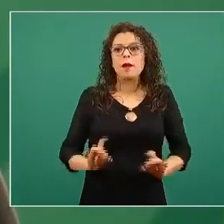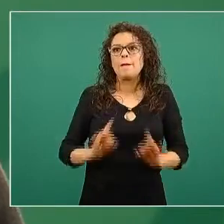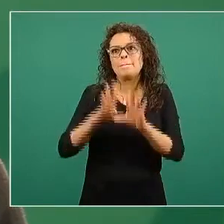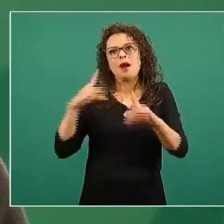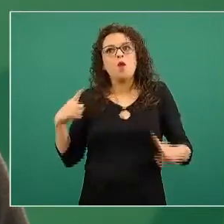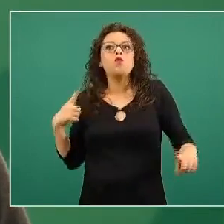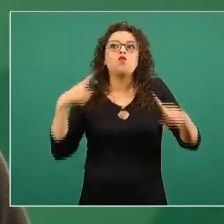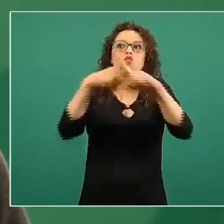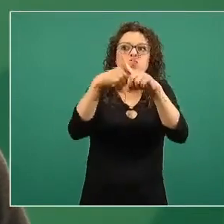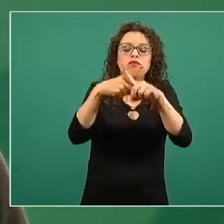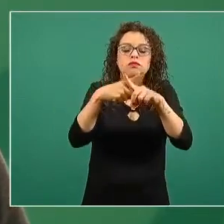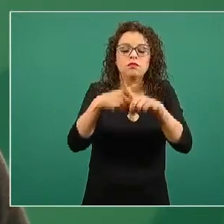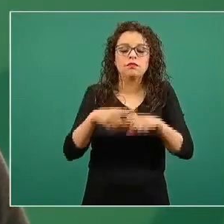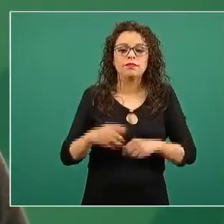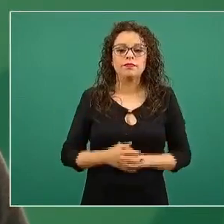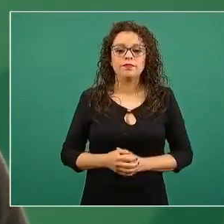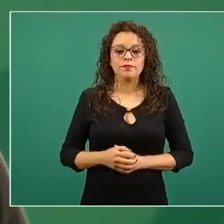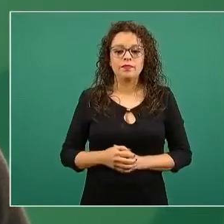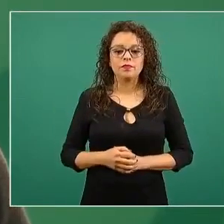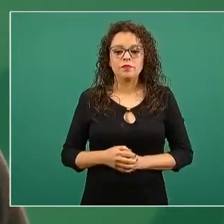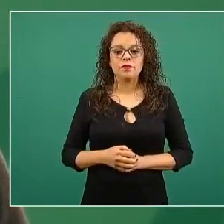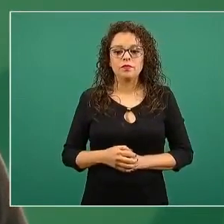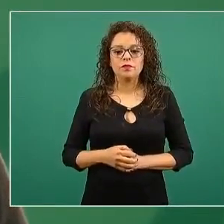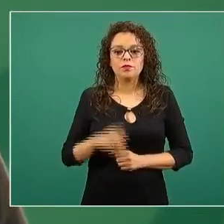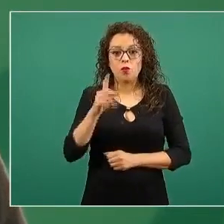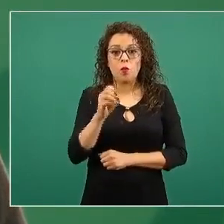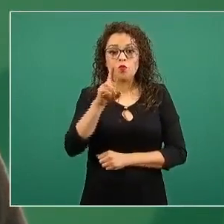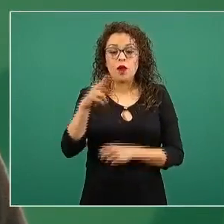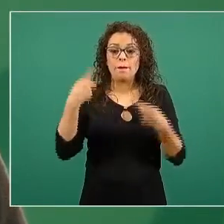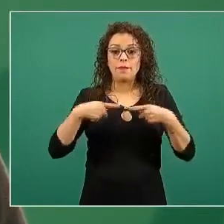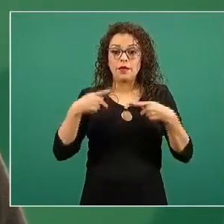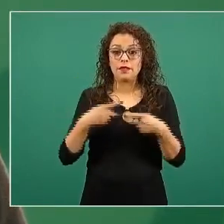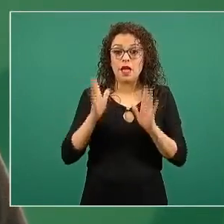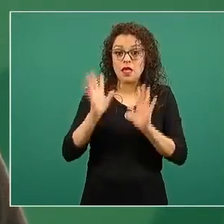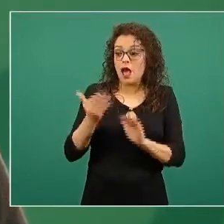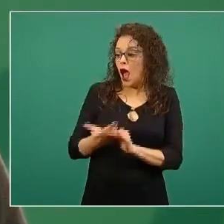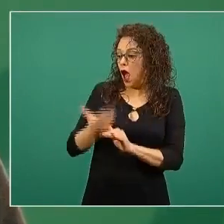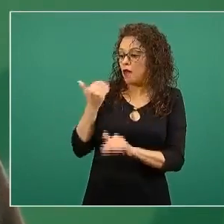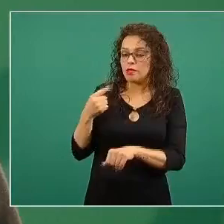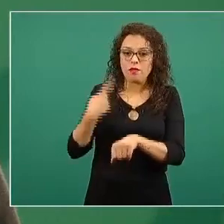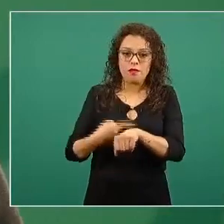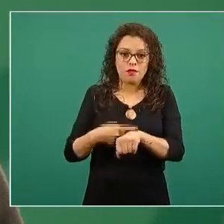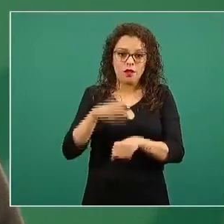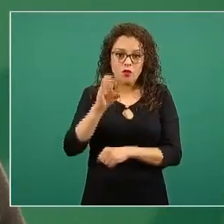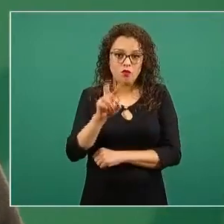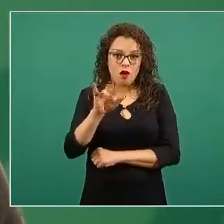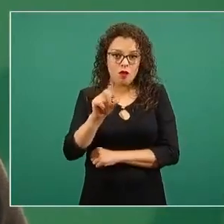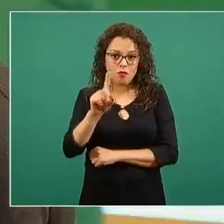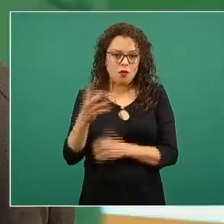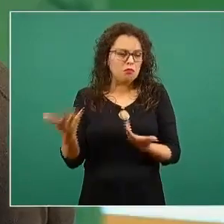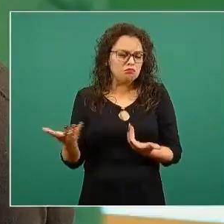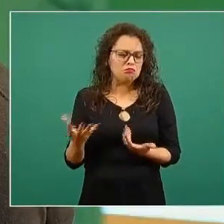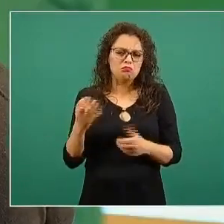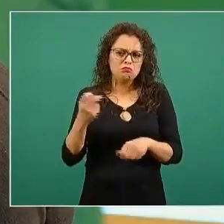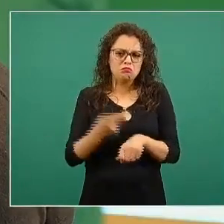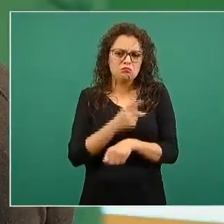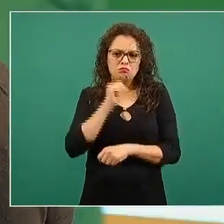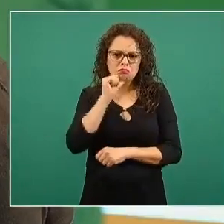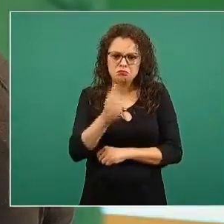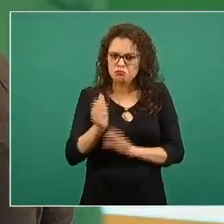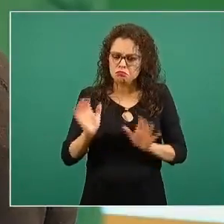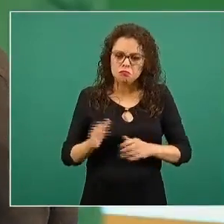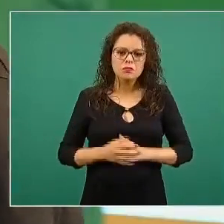la persona tuvo o no la enfermedad previamente, ¿no? Es decir, no está contraindicada para personas que ya tuvieron